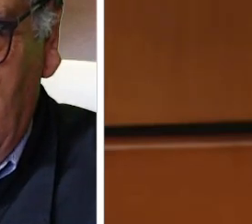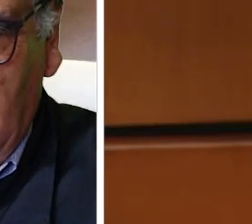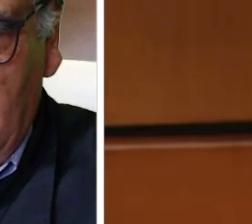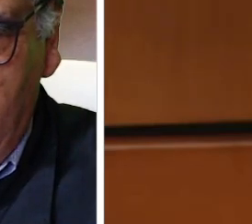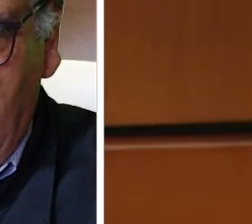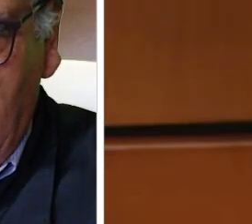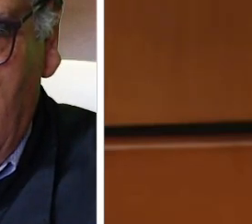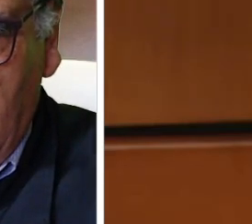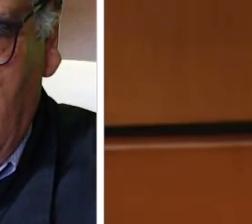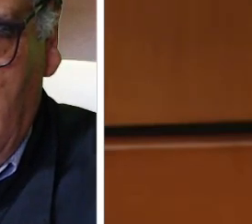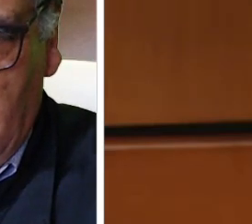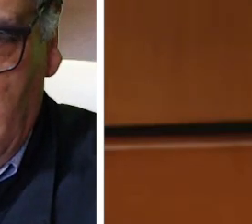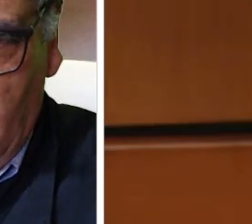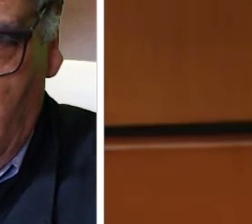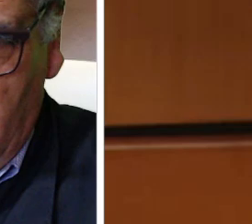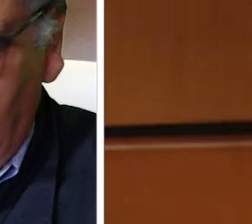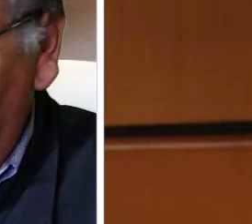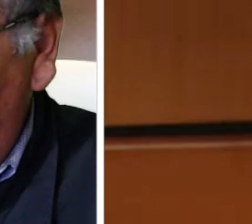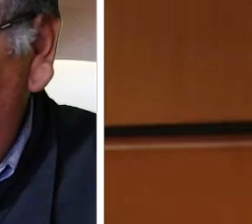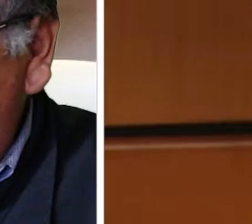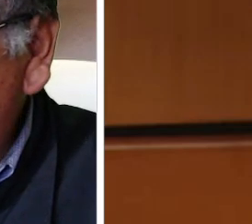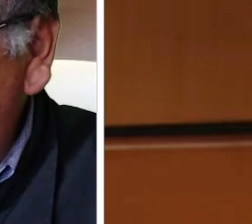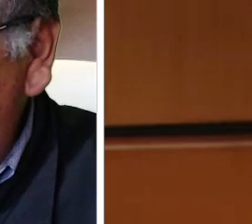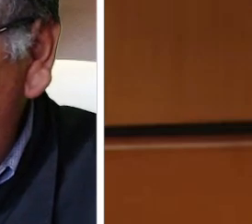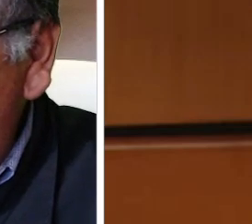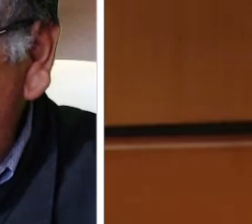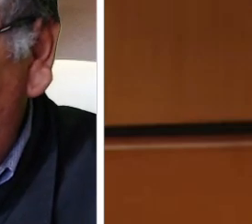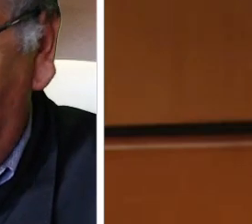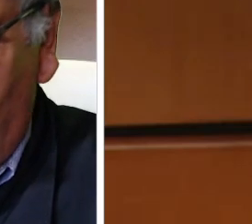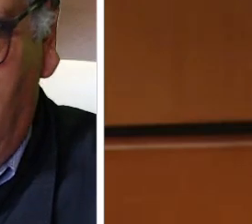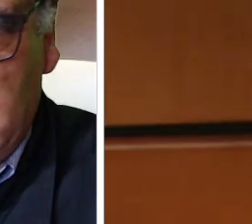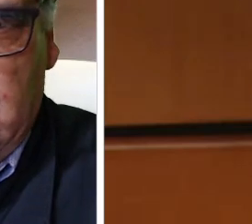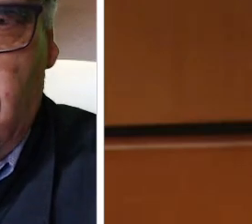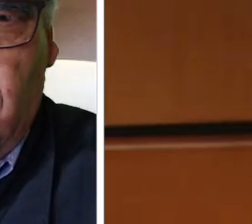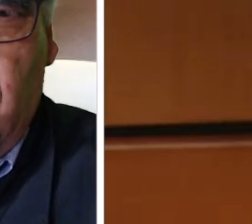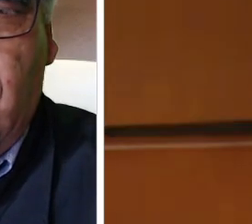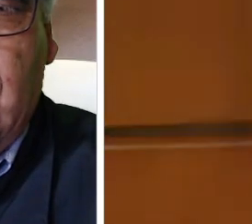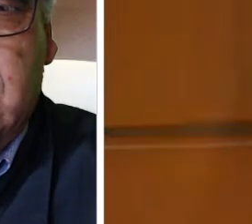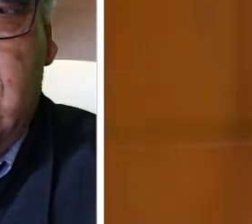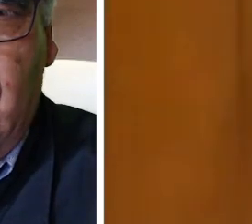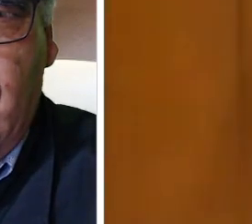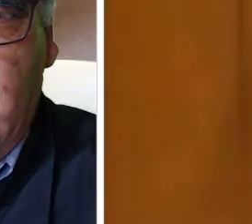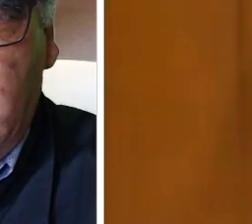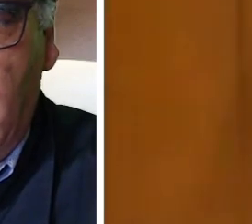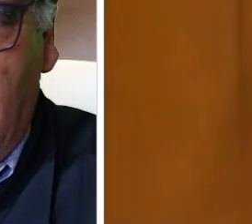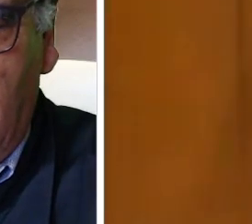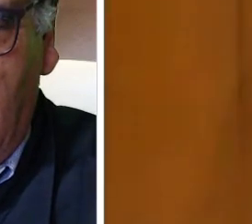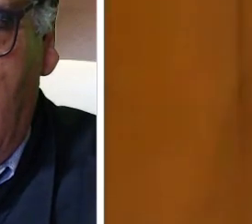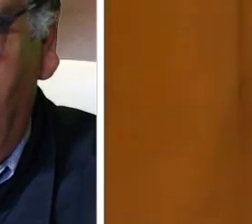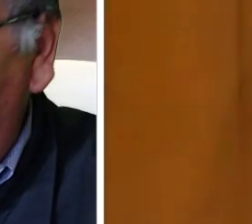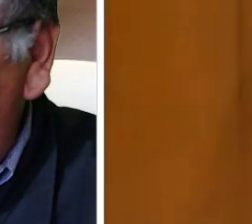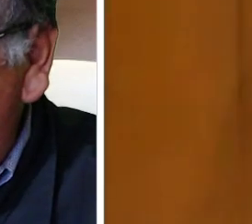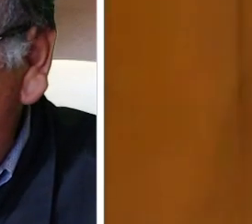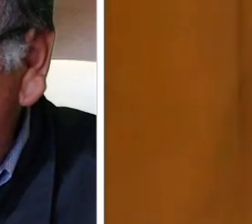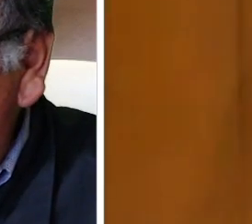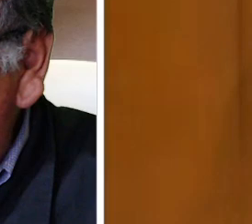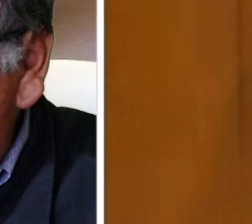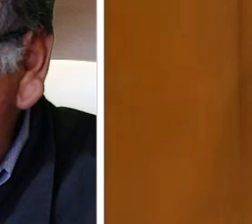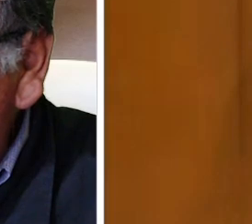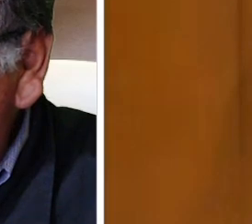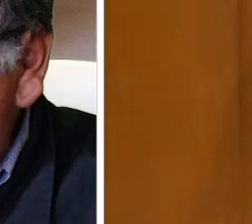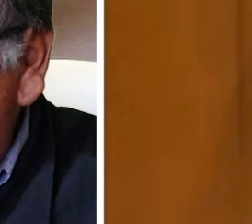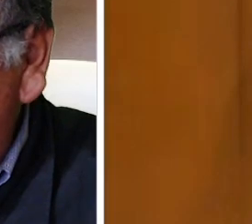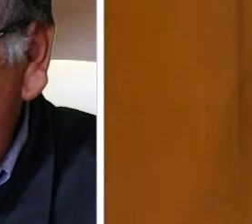Vamos a ir también donde el senador Salgado Macedonio exhibe a